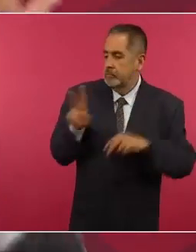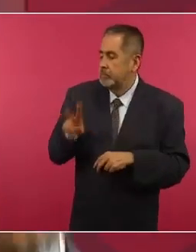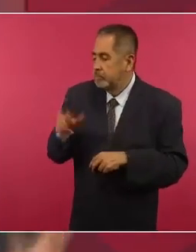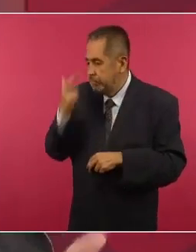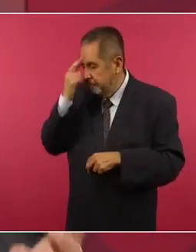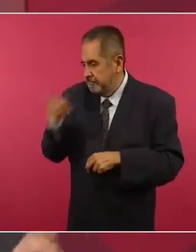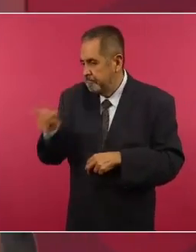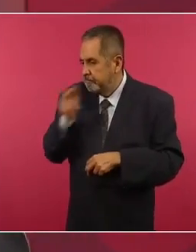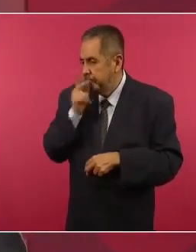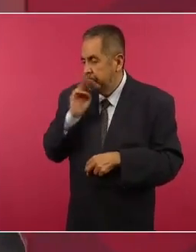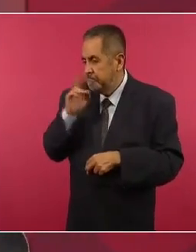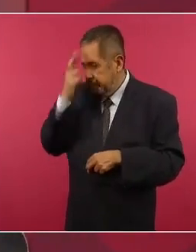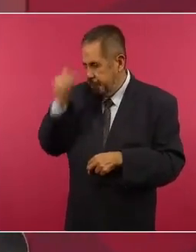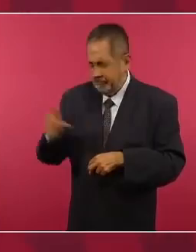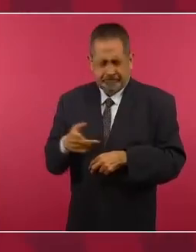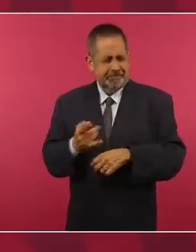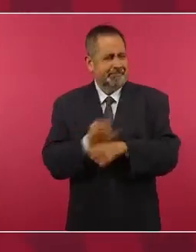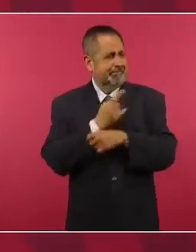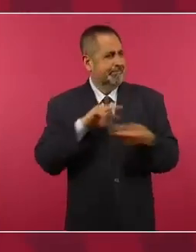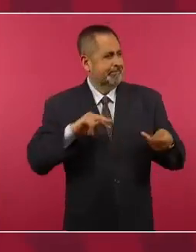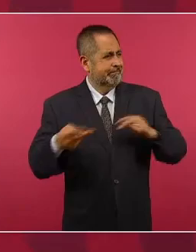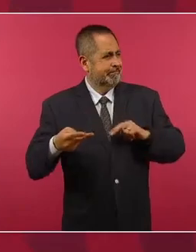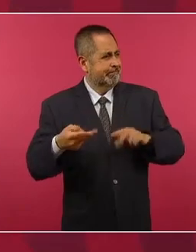ya cambió